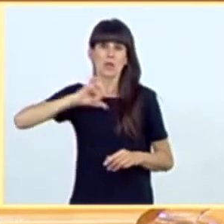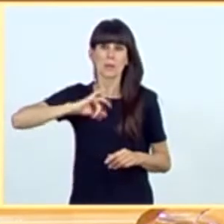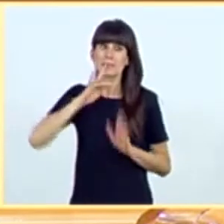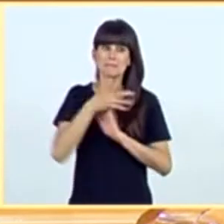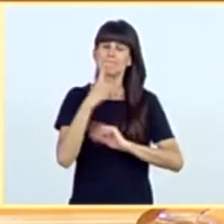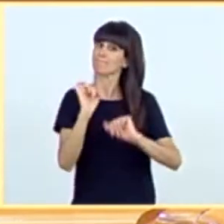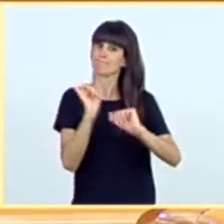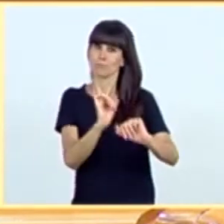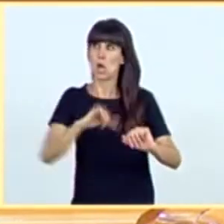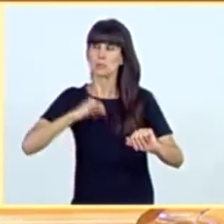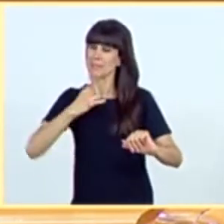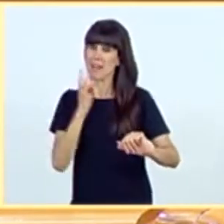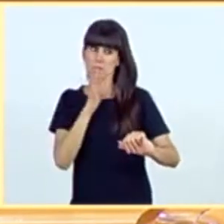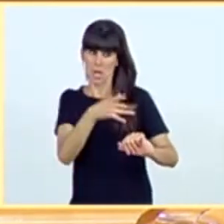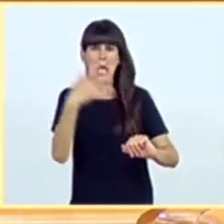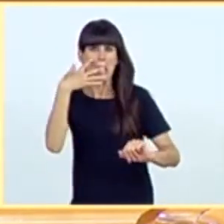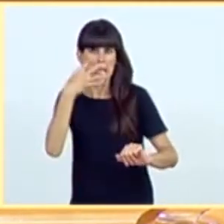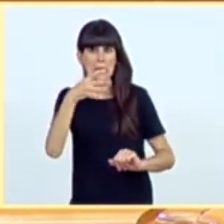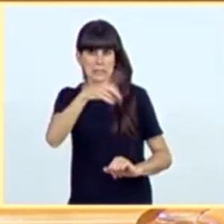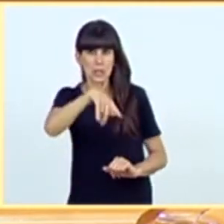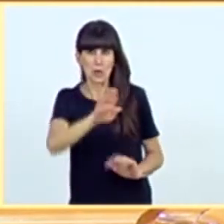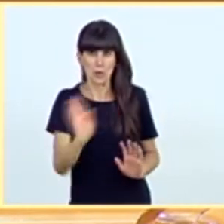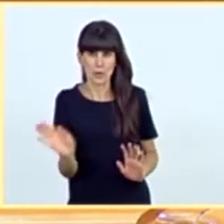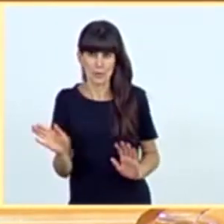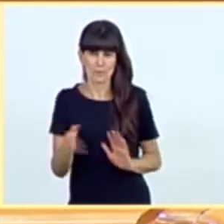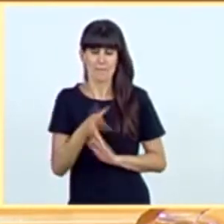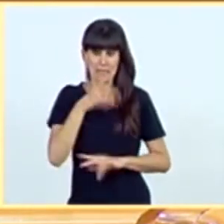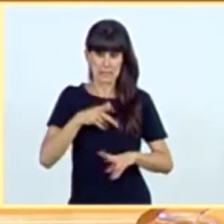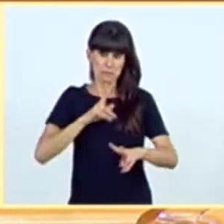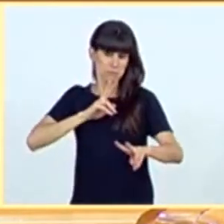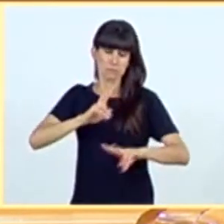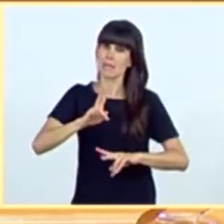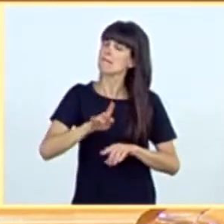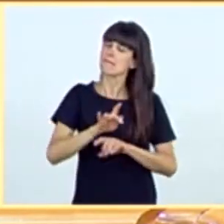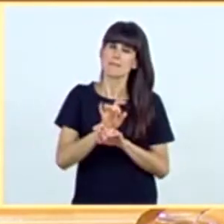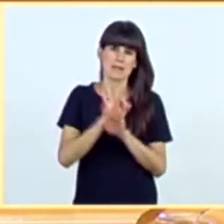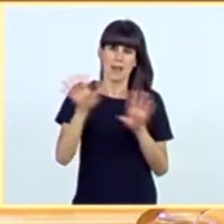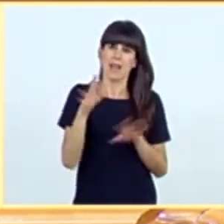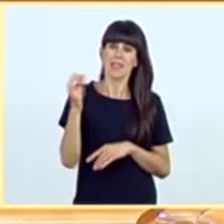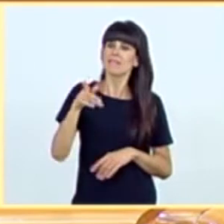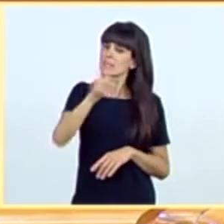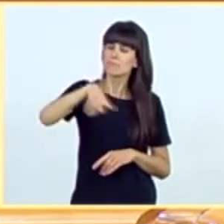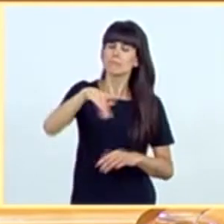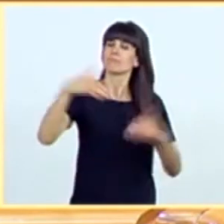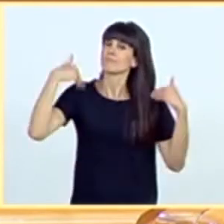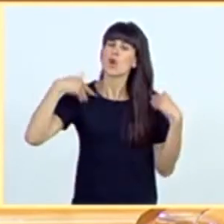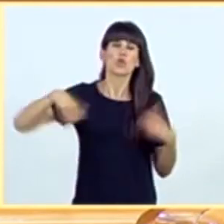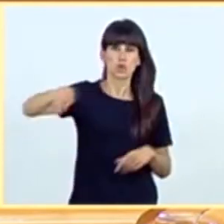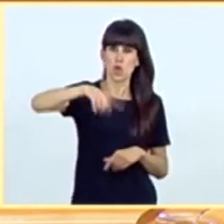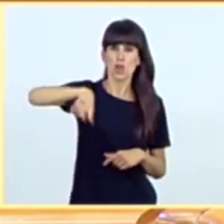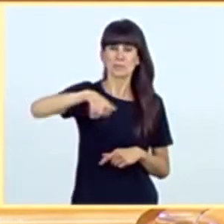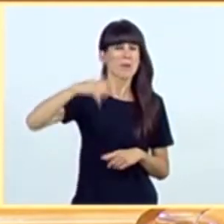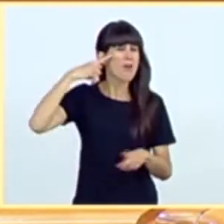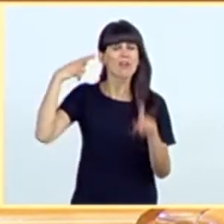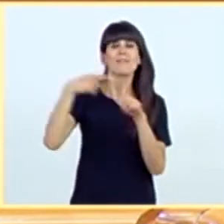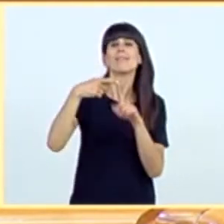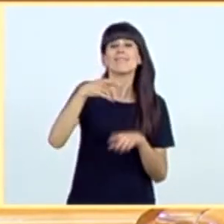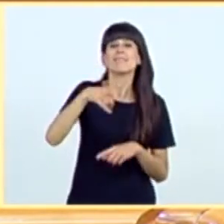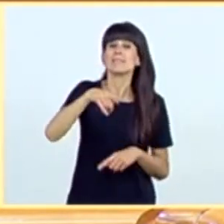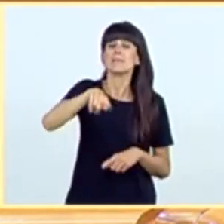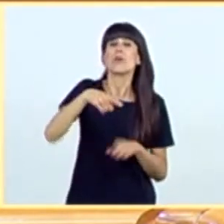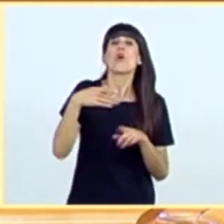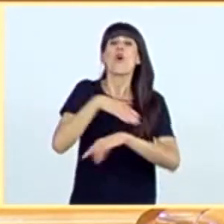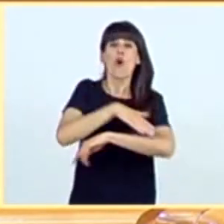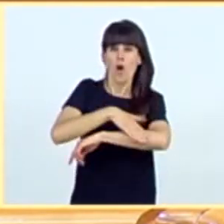pese a ser grupo de alto riesgo. Nuestra respuesta es clara, exigir responsabilidades a todos, pero fundamentalmente al Gobierno, que para